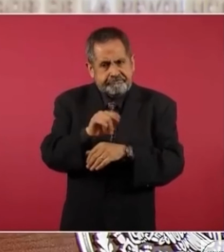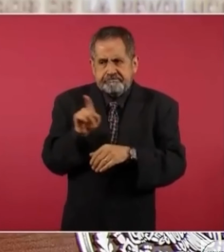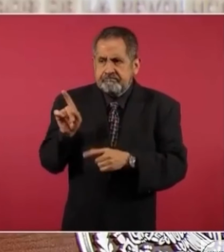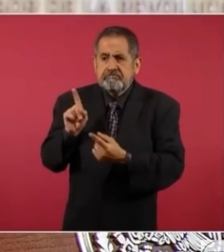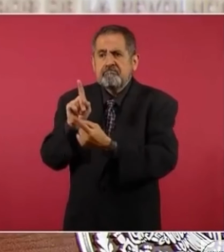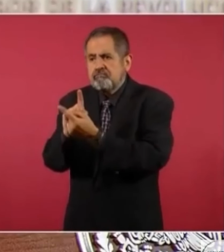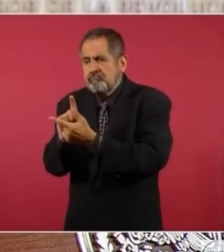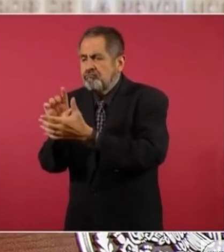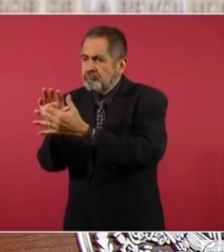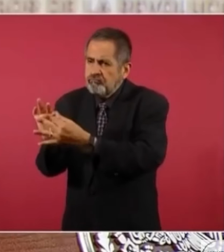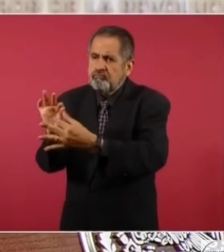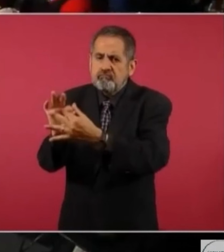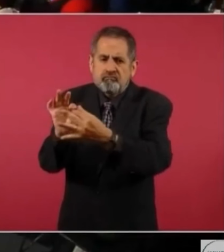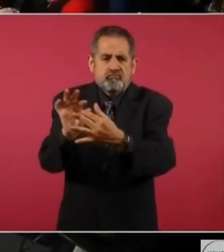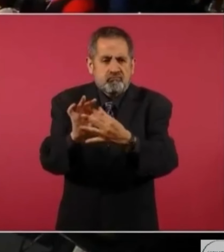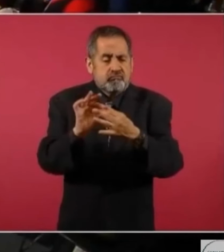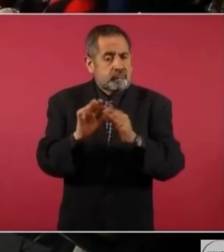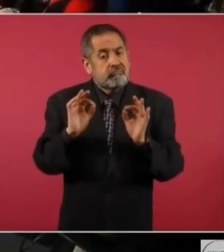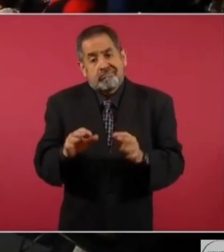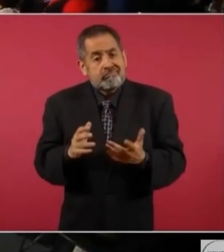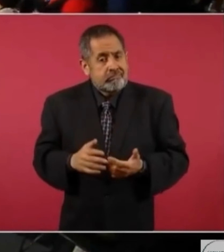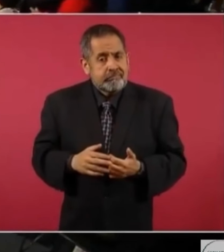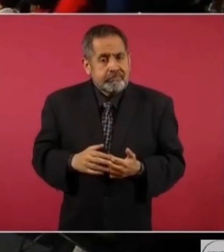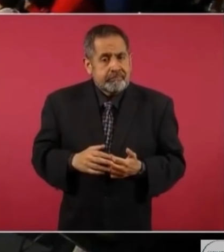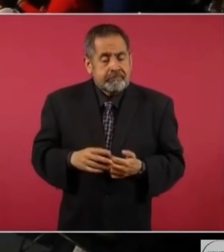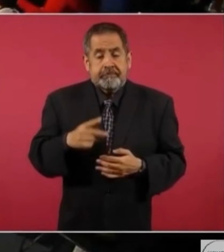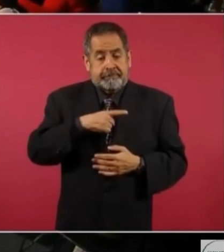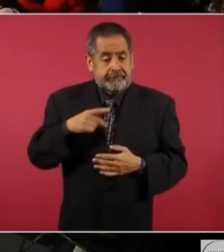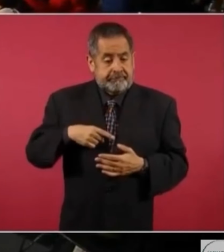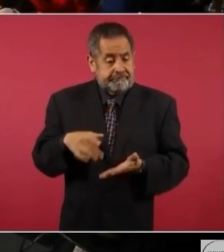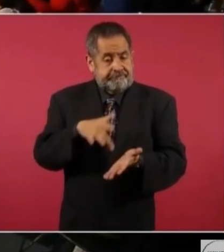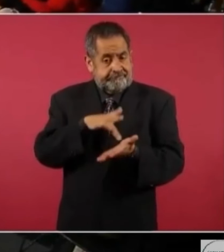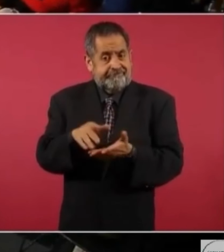Y sí se tiene que apoyar